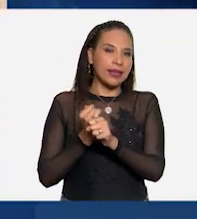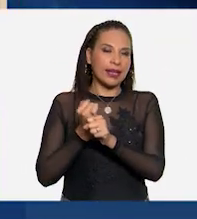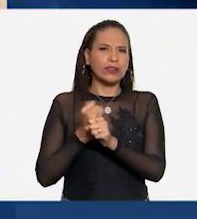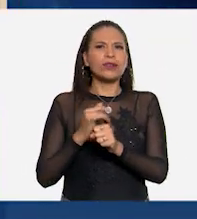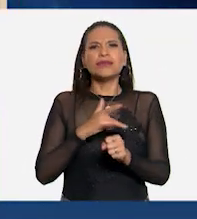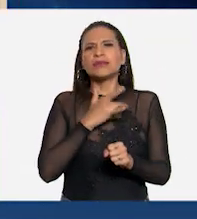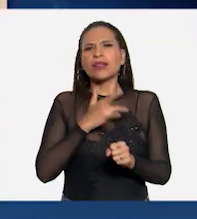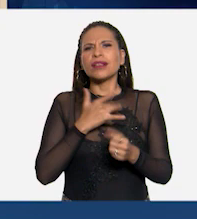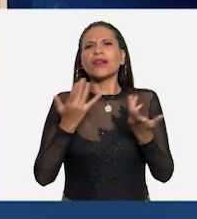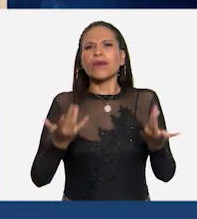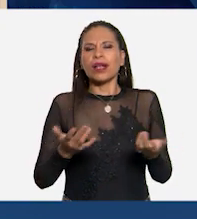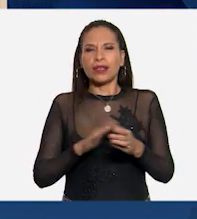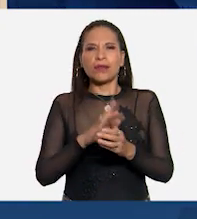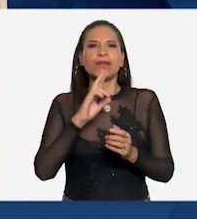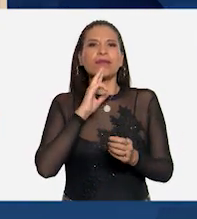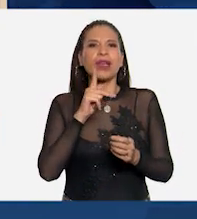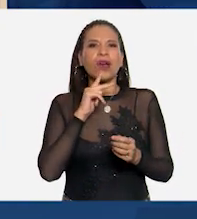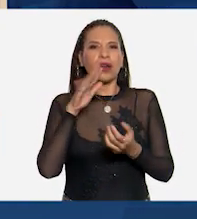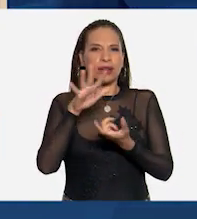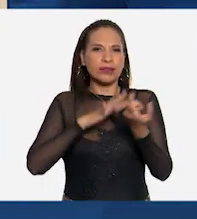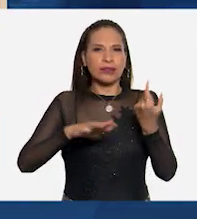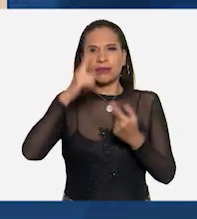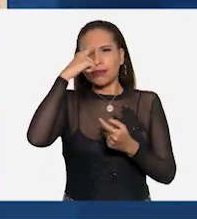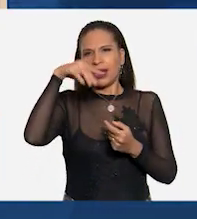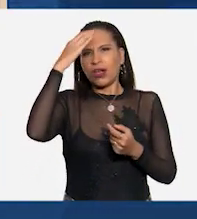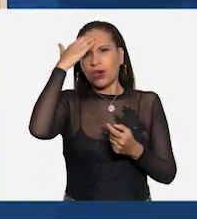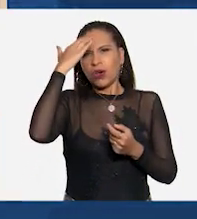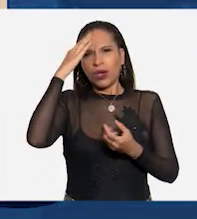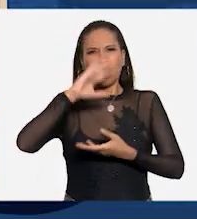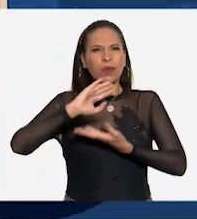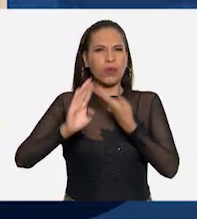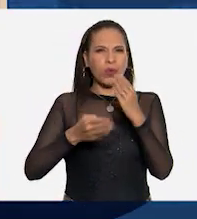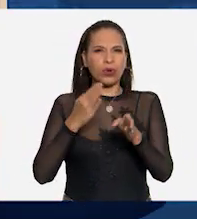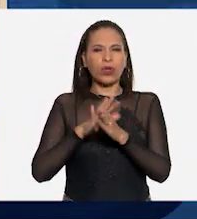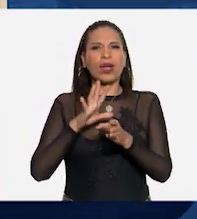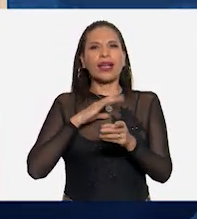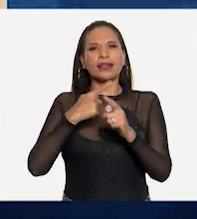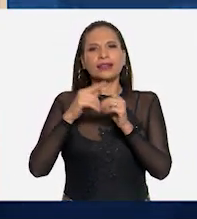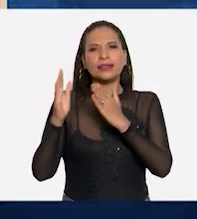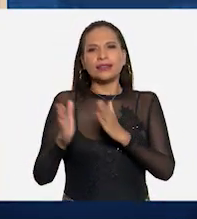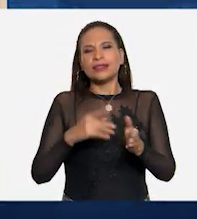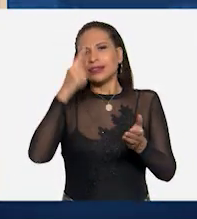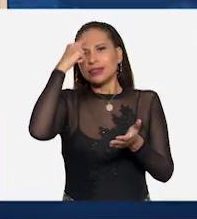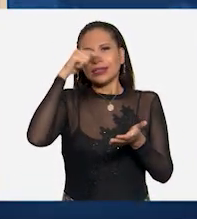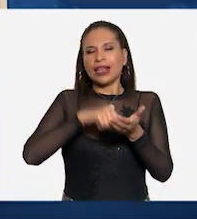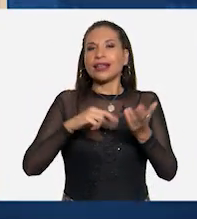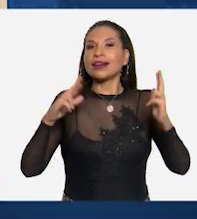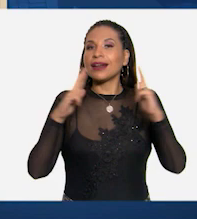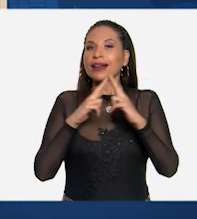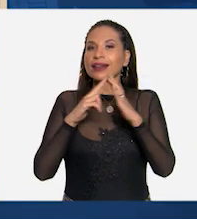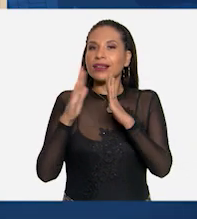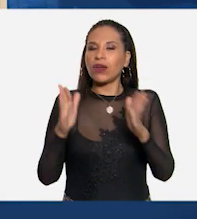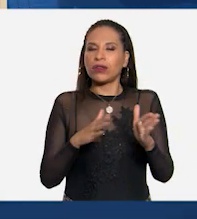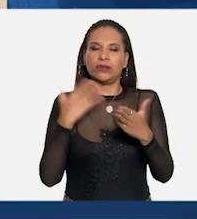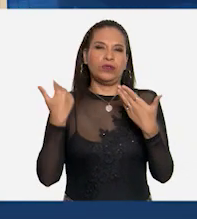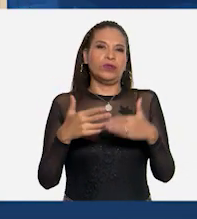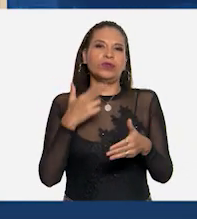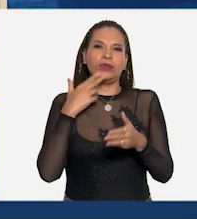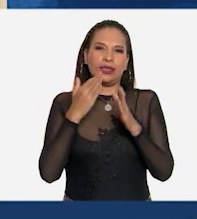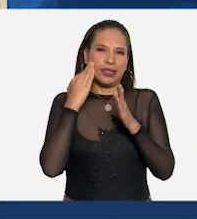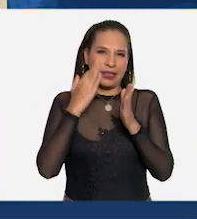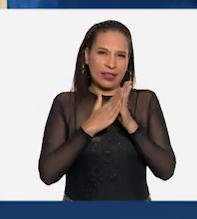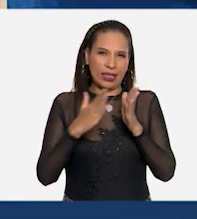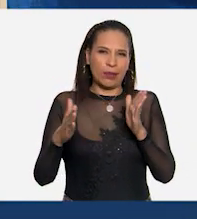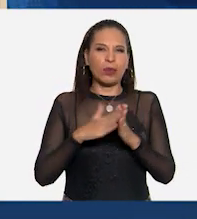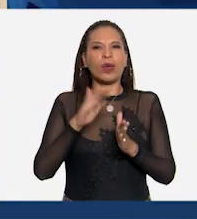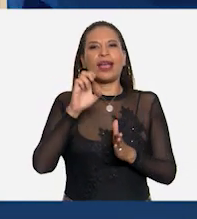se consideran los mejores medios para conocer el mundo, dejando de lado las creencias religiosas que predominaron durante la